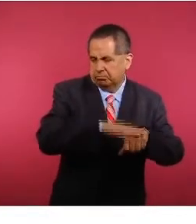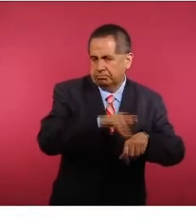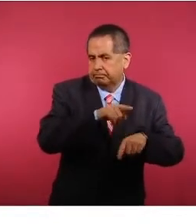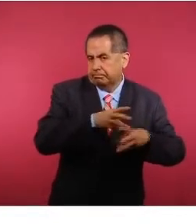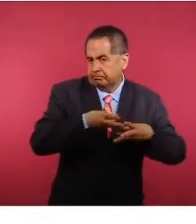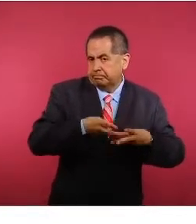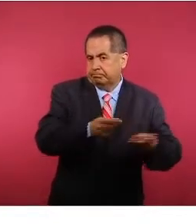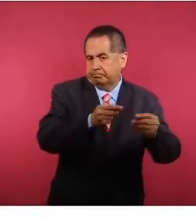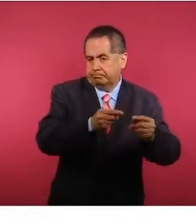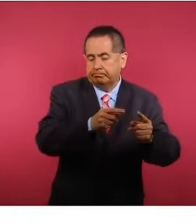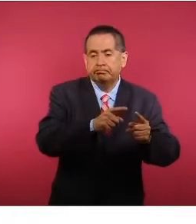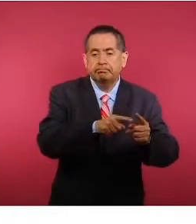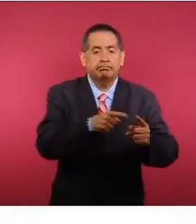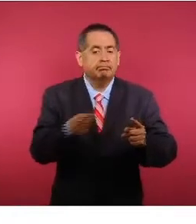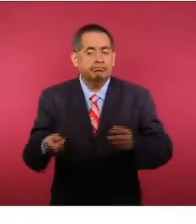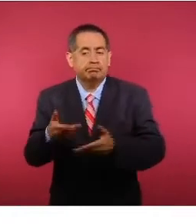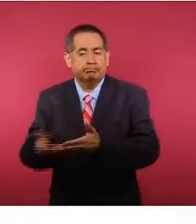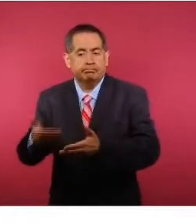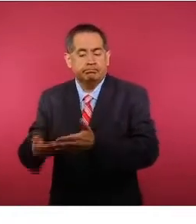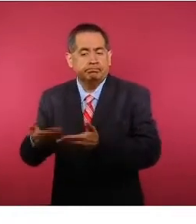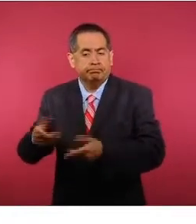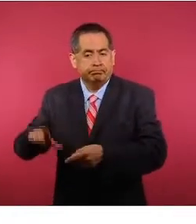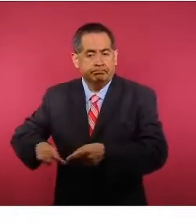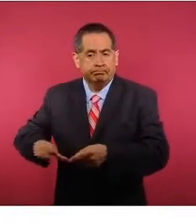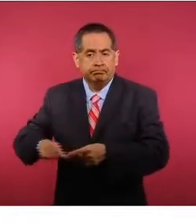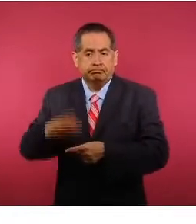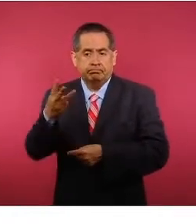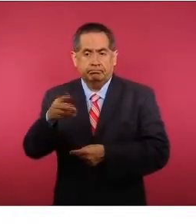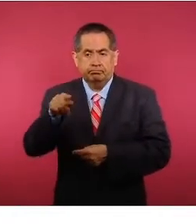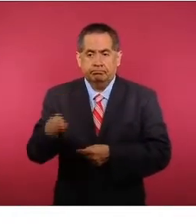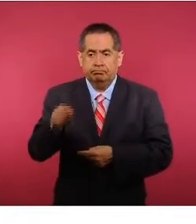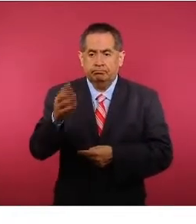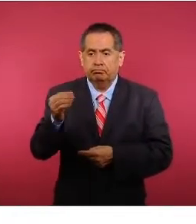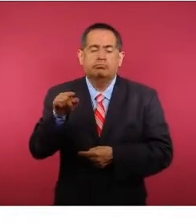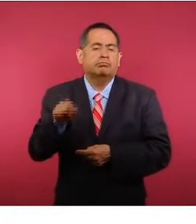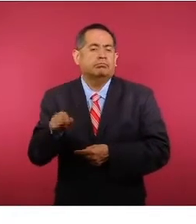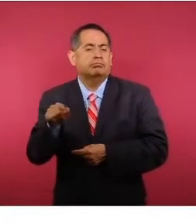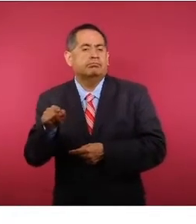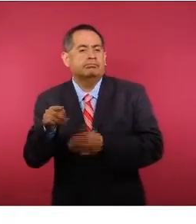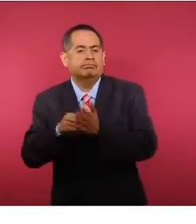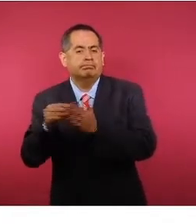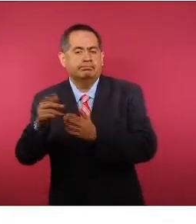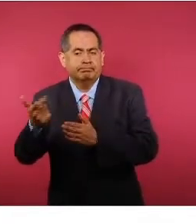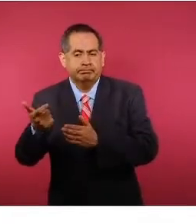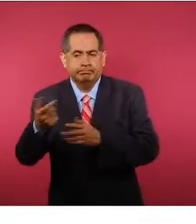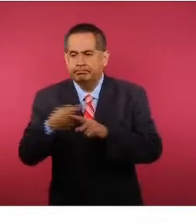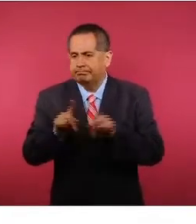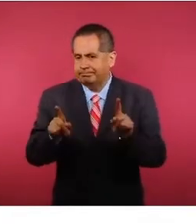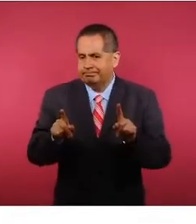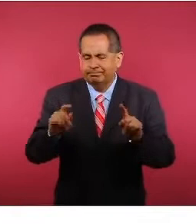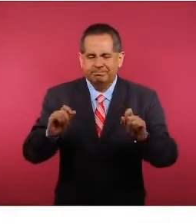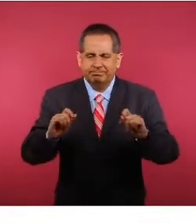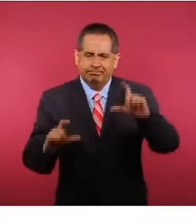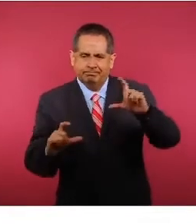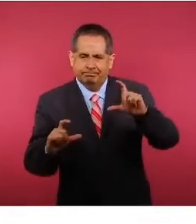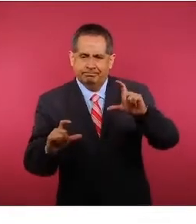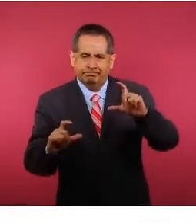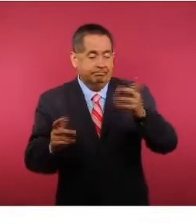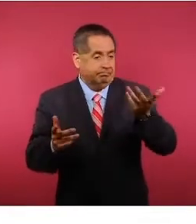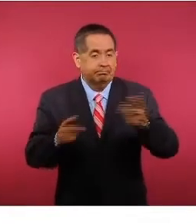Y en esta administración, 3.9 millones de pesos, una diferencia